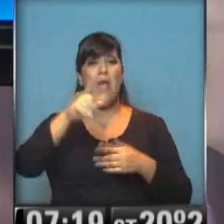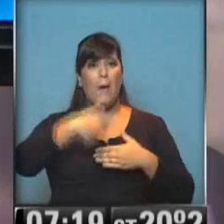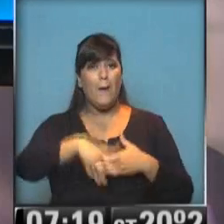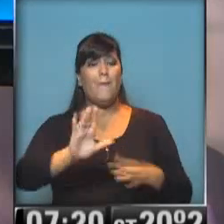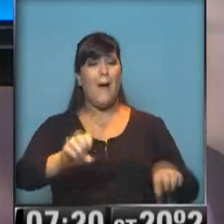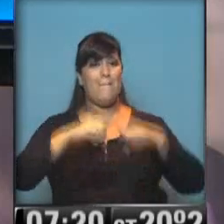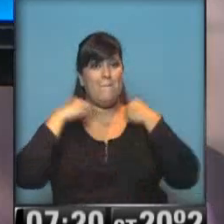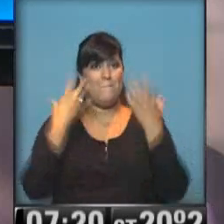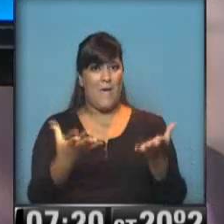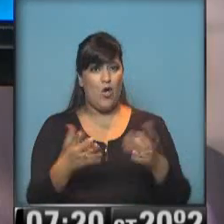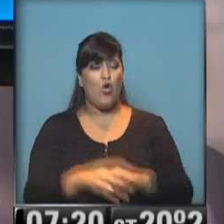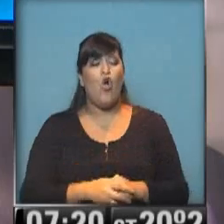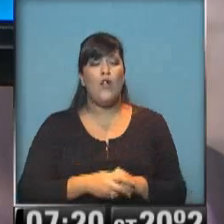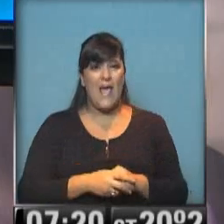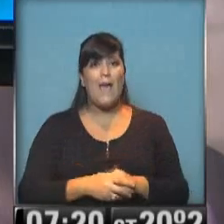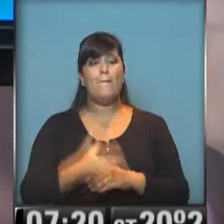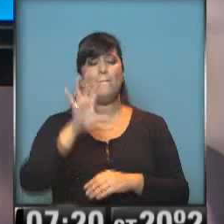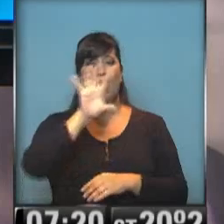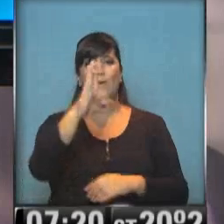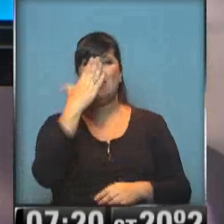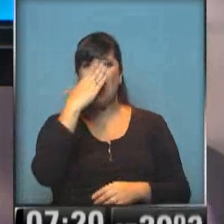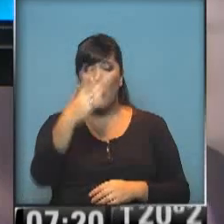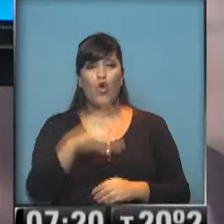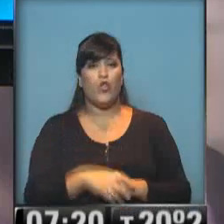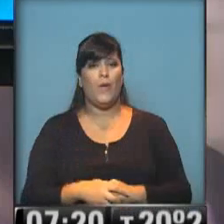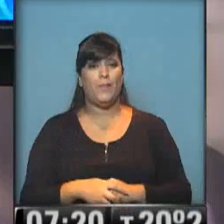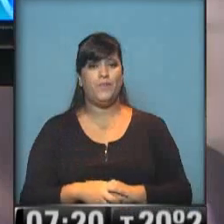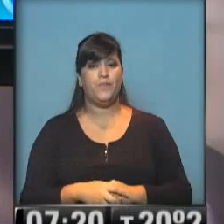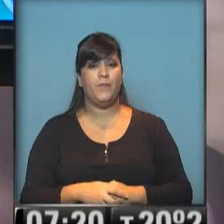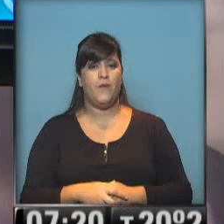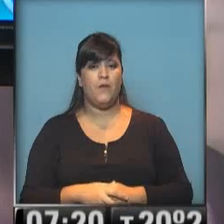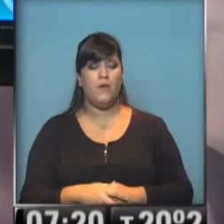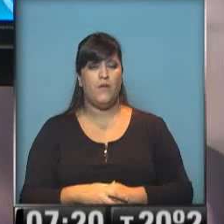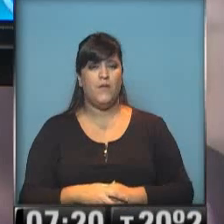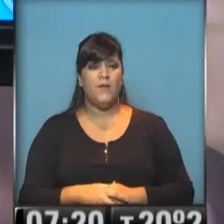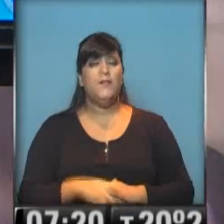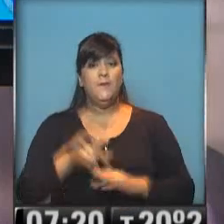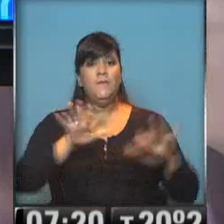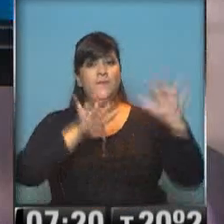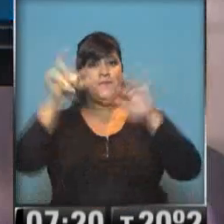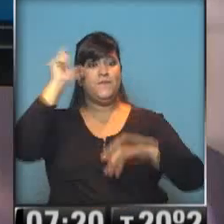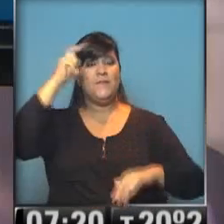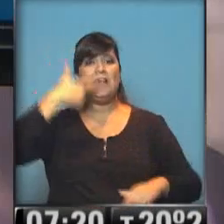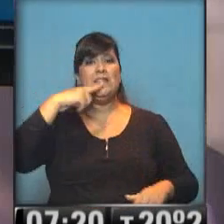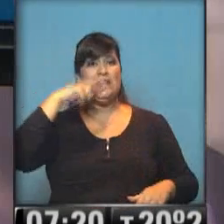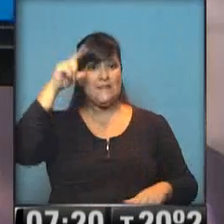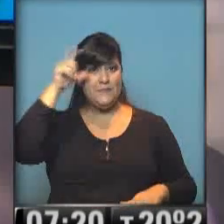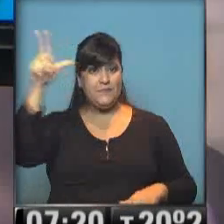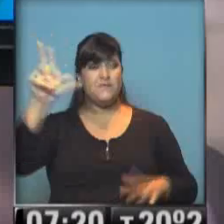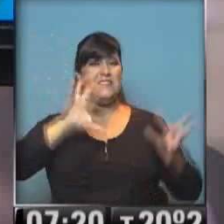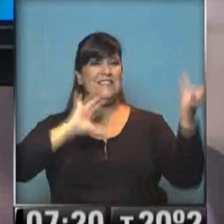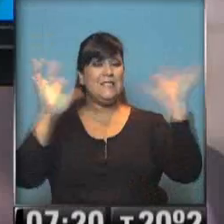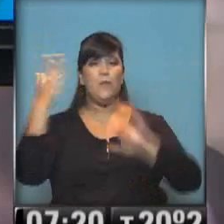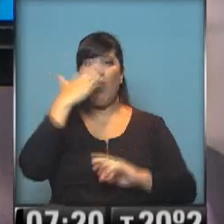tiempo definitivamente en la provincia de Córdoba con desplazamiento de este sistema hacia el este. Las condiciones meteorológicas entonces en